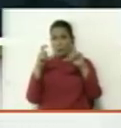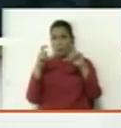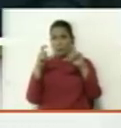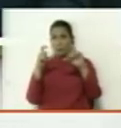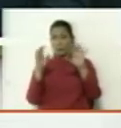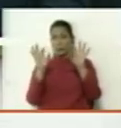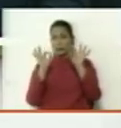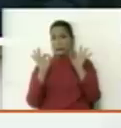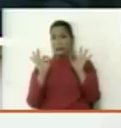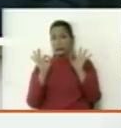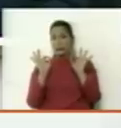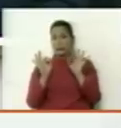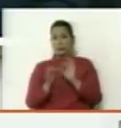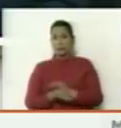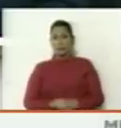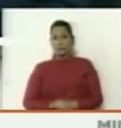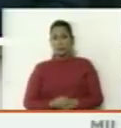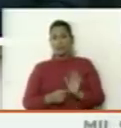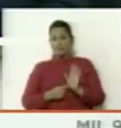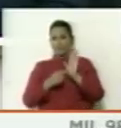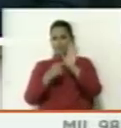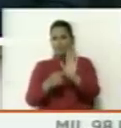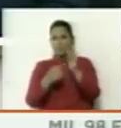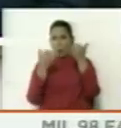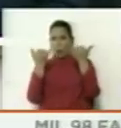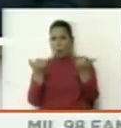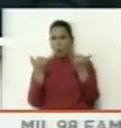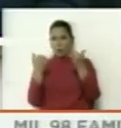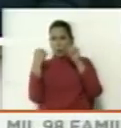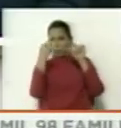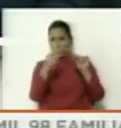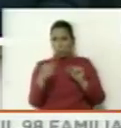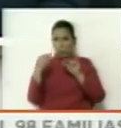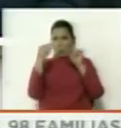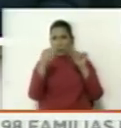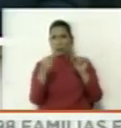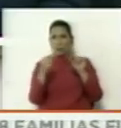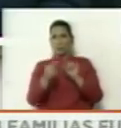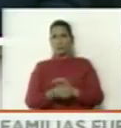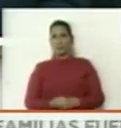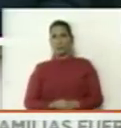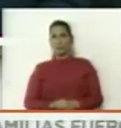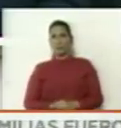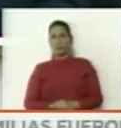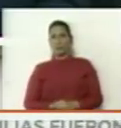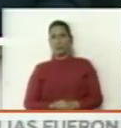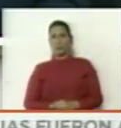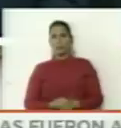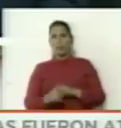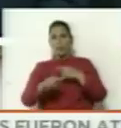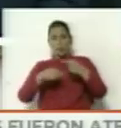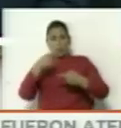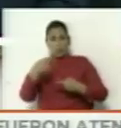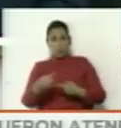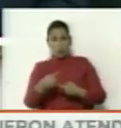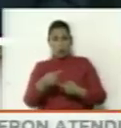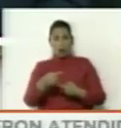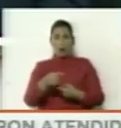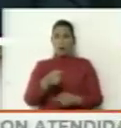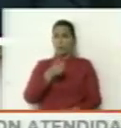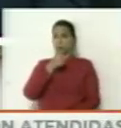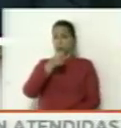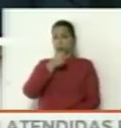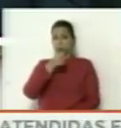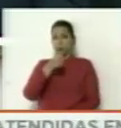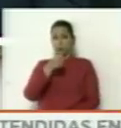exclusiva que vamos a mostrar en mi cuenta Twitter inmediatamente después de esta declaración de prensa,